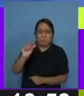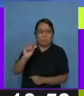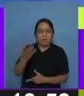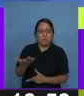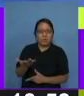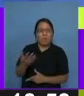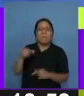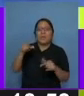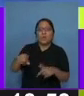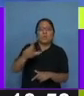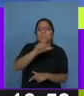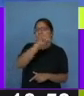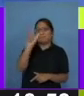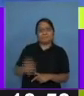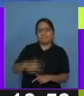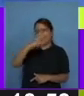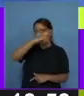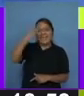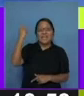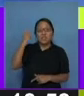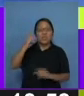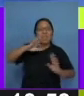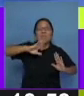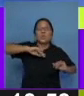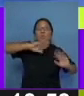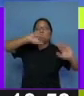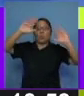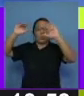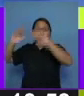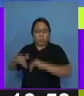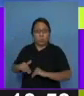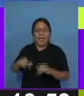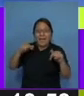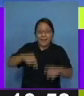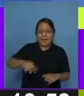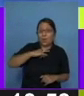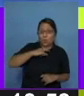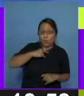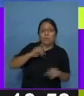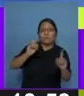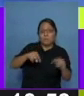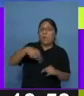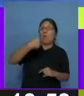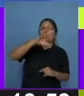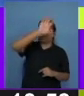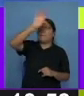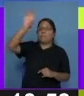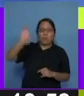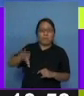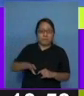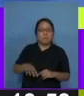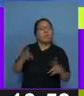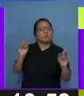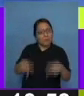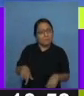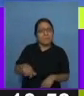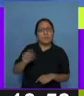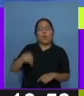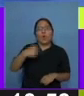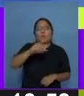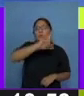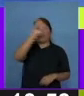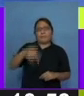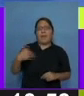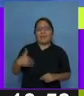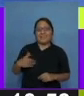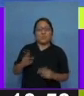situación nacional. Les repito, lo que pasa en Jujuy también pasa en otras provincias, en el resto del país, a donde